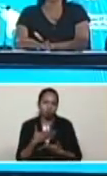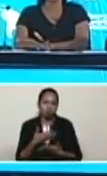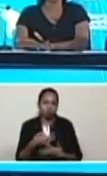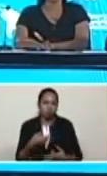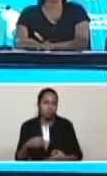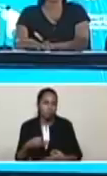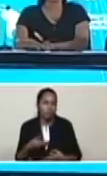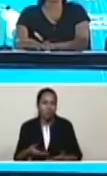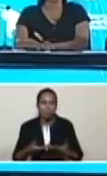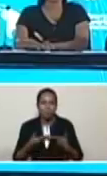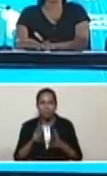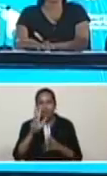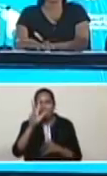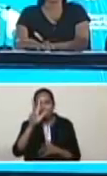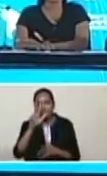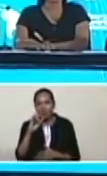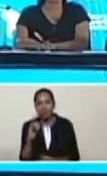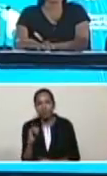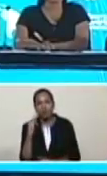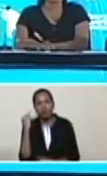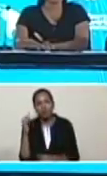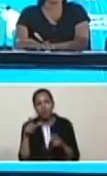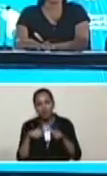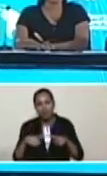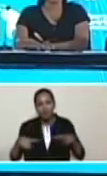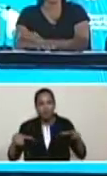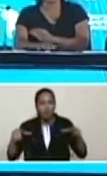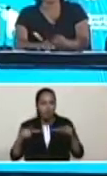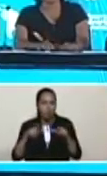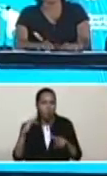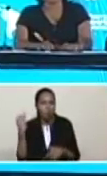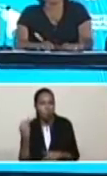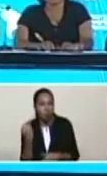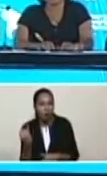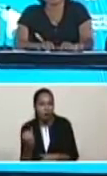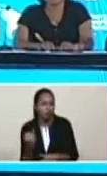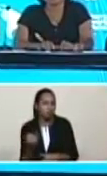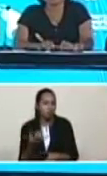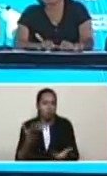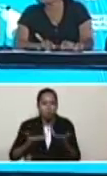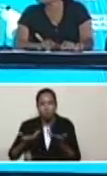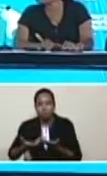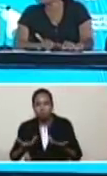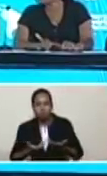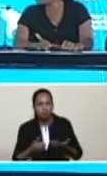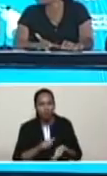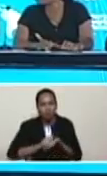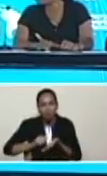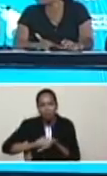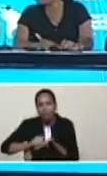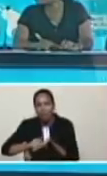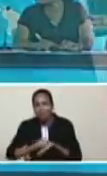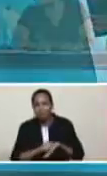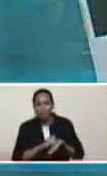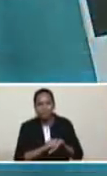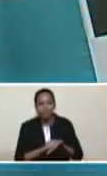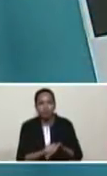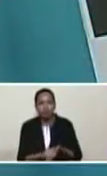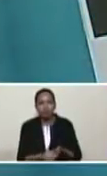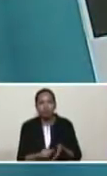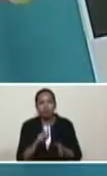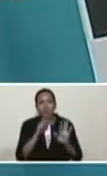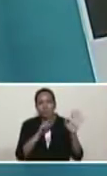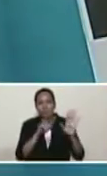de 3 habitaciones, 2 baños, sala, comedor, cocina, lavandero, 70 metros cuadrados de construcción,